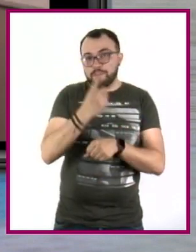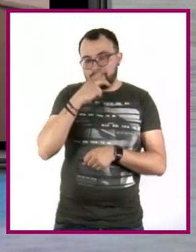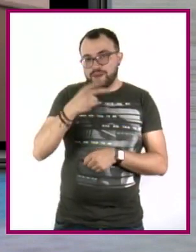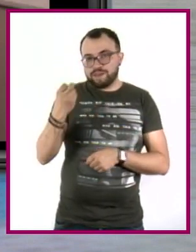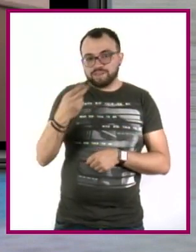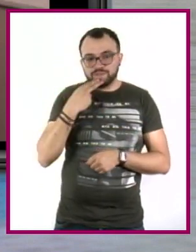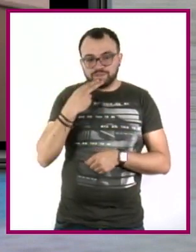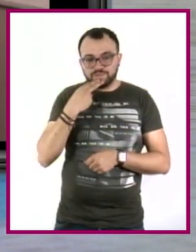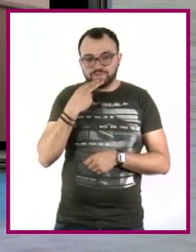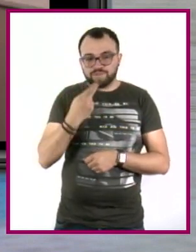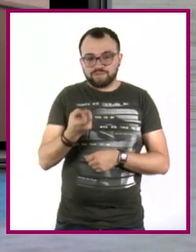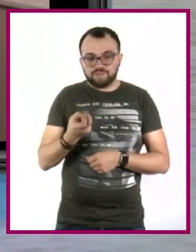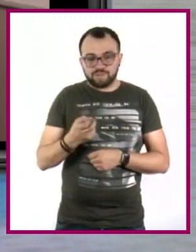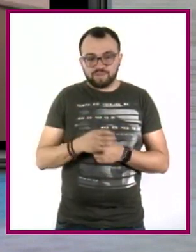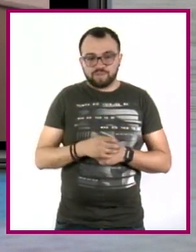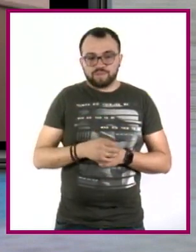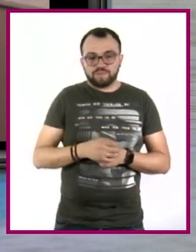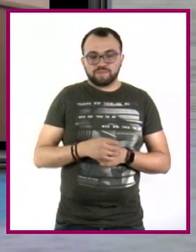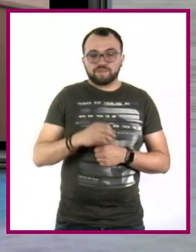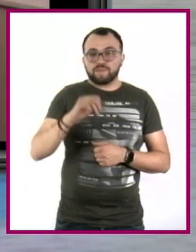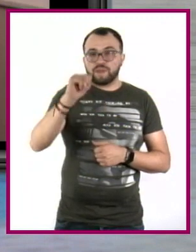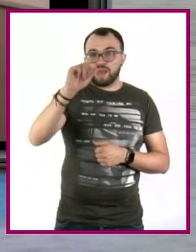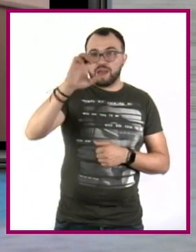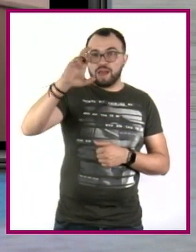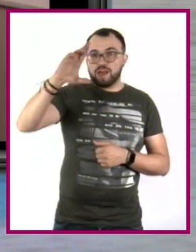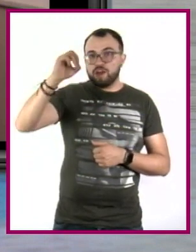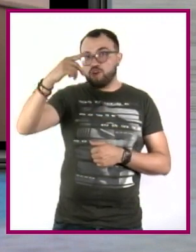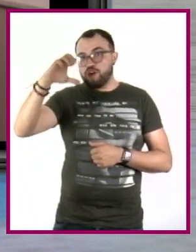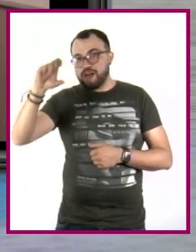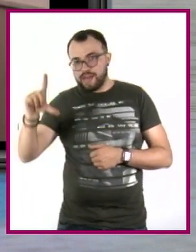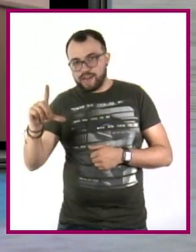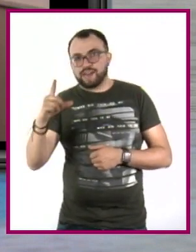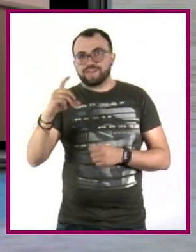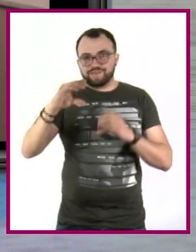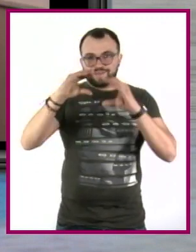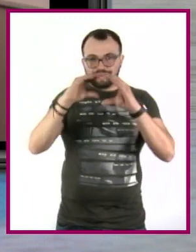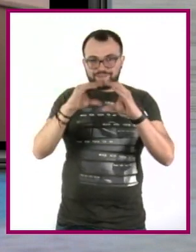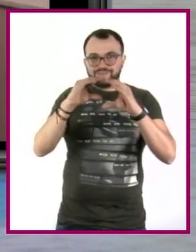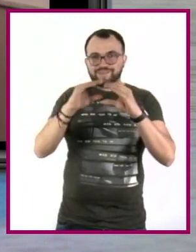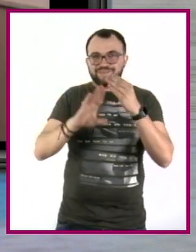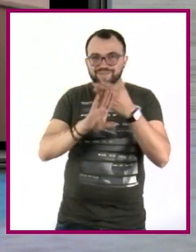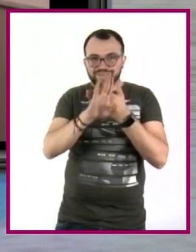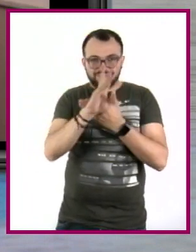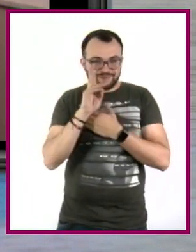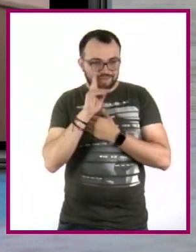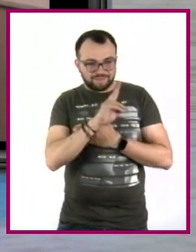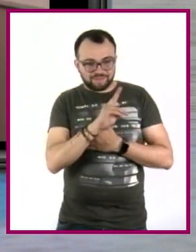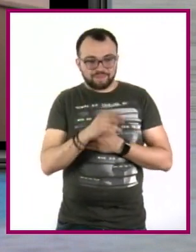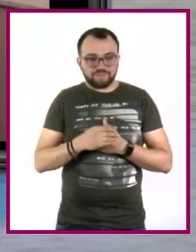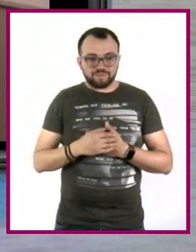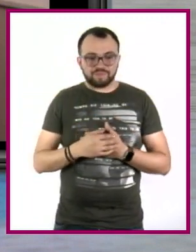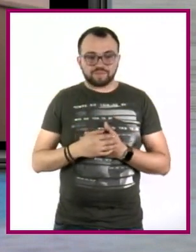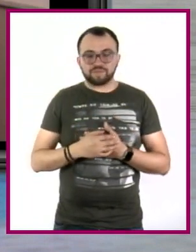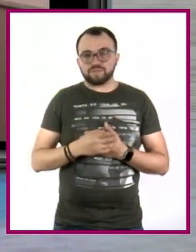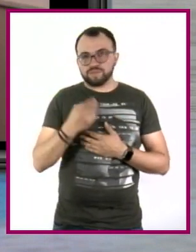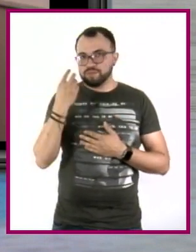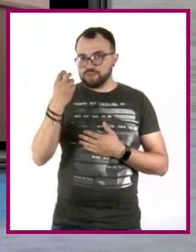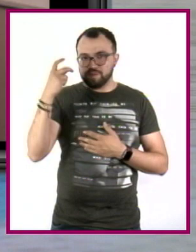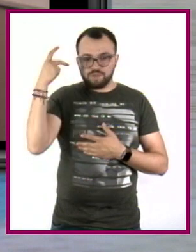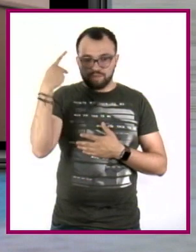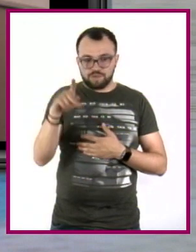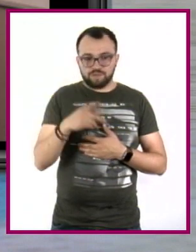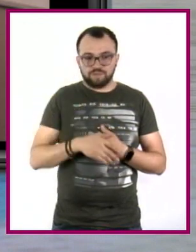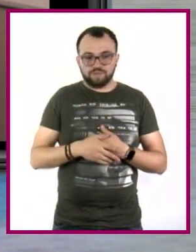sirve este aerogel, ¿sí? El aerogel, digamos, tiene esa función en